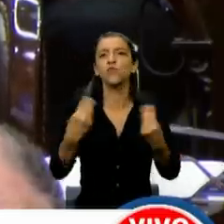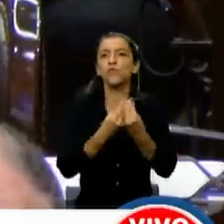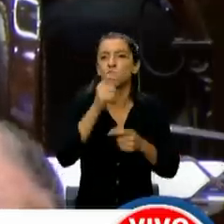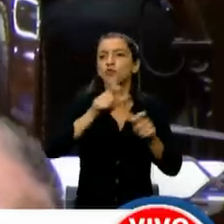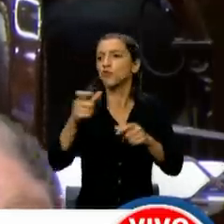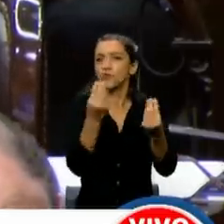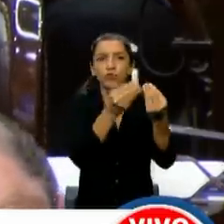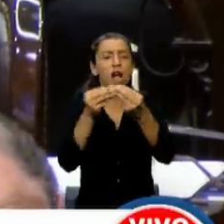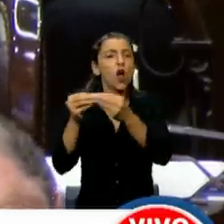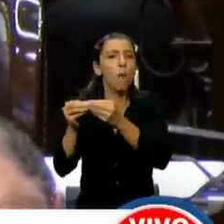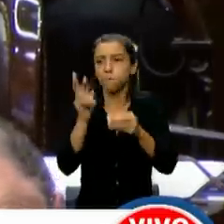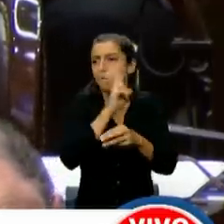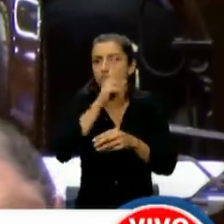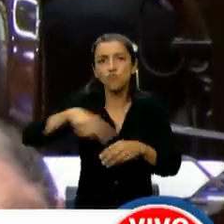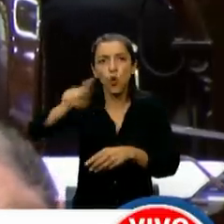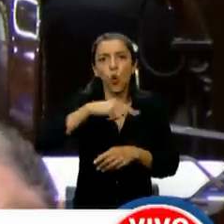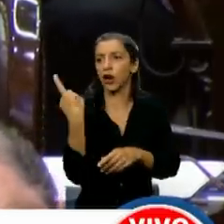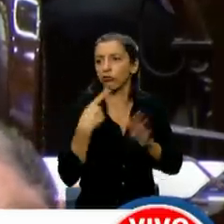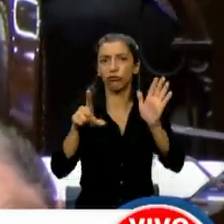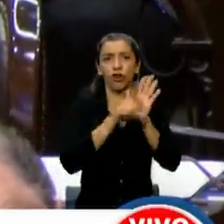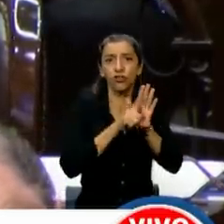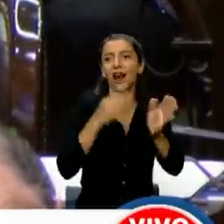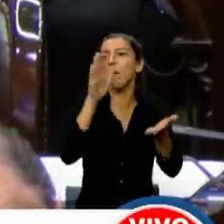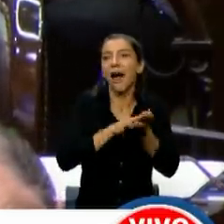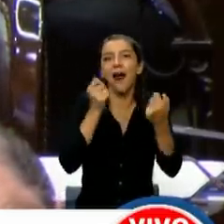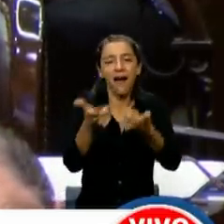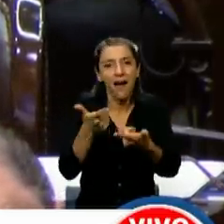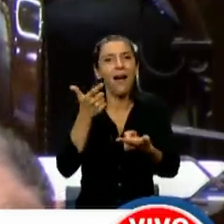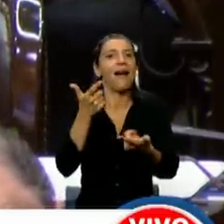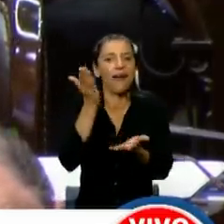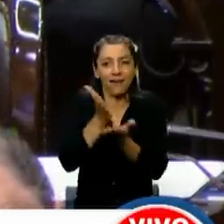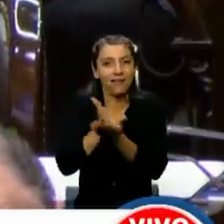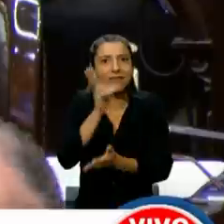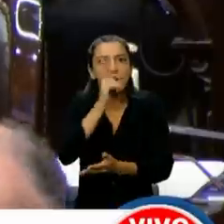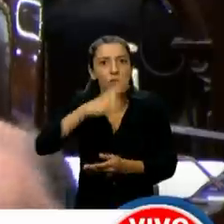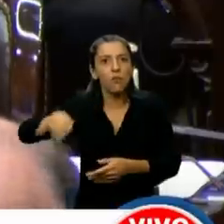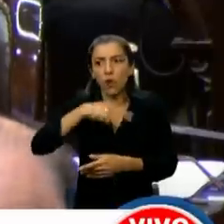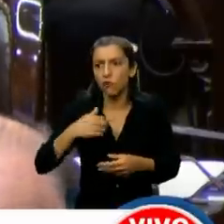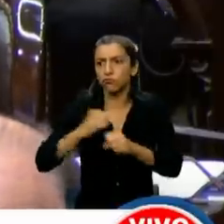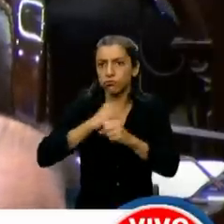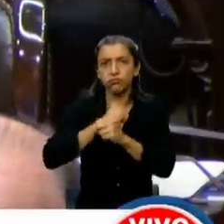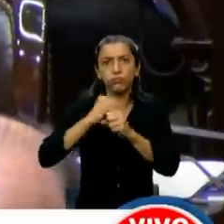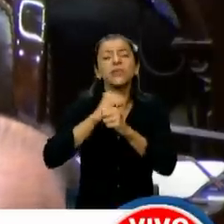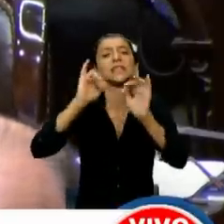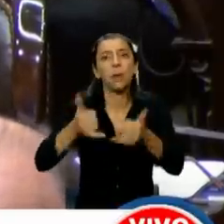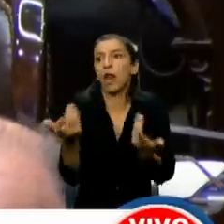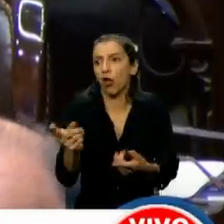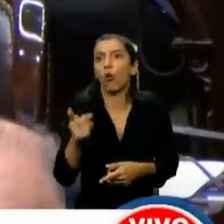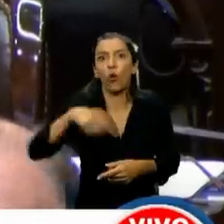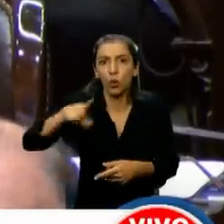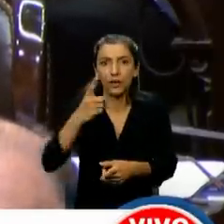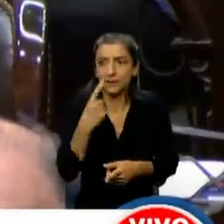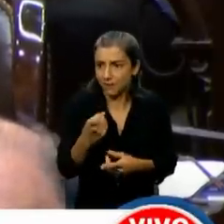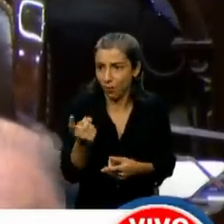años hemos votado leyes que garantizan derechos pero en que cada una de esas leyes que garantizan derechos tienen que haber recursos